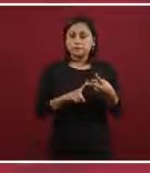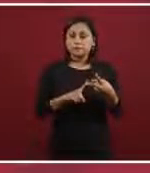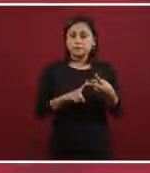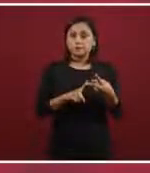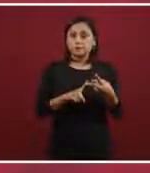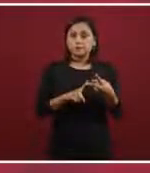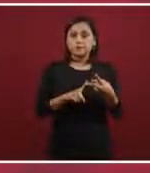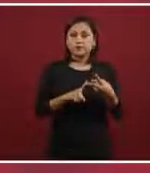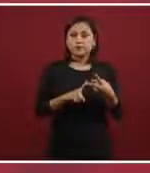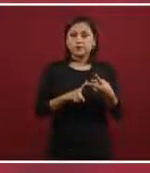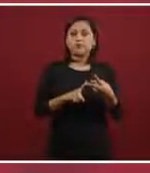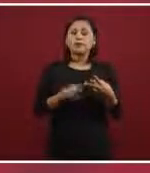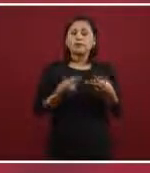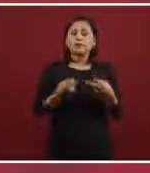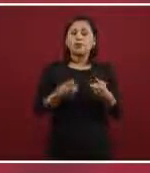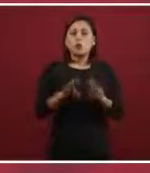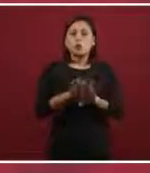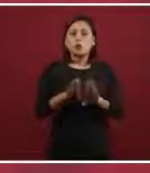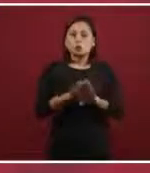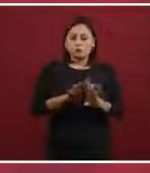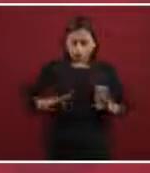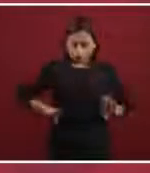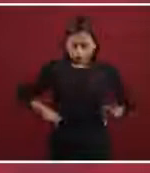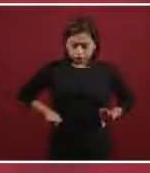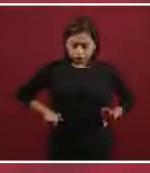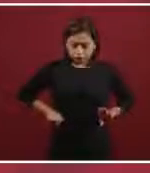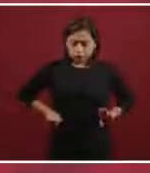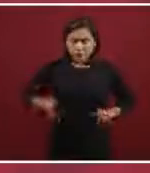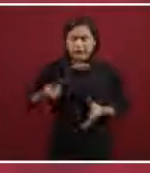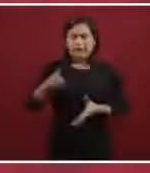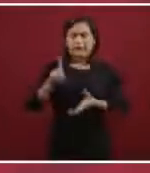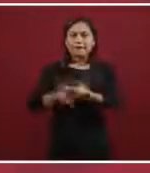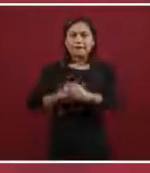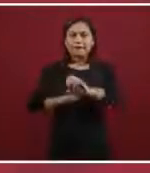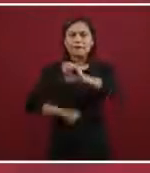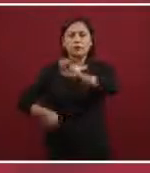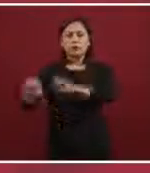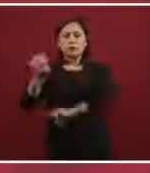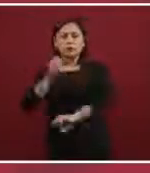ver con la actitud del sector privado